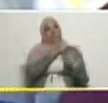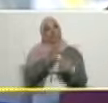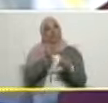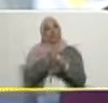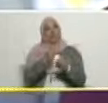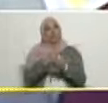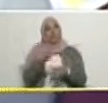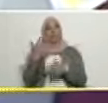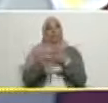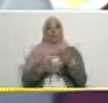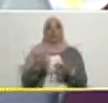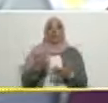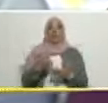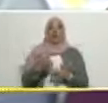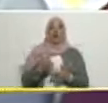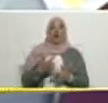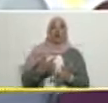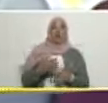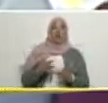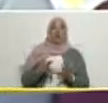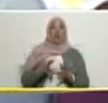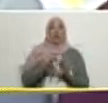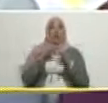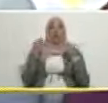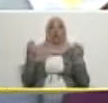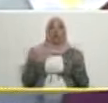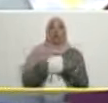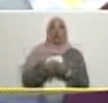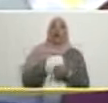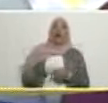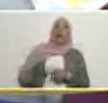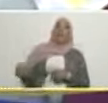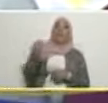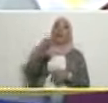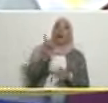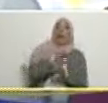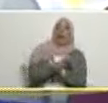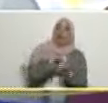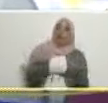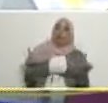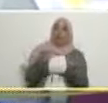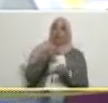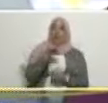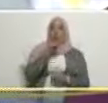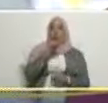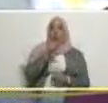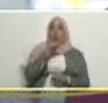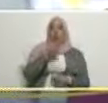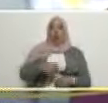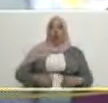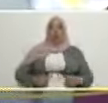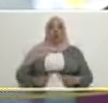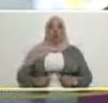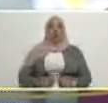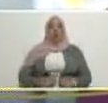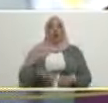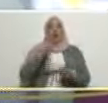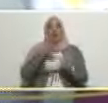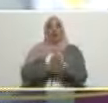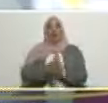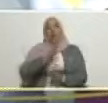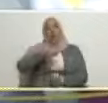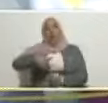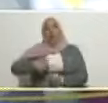ser la organización más democrática que tiene todo el país, desde